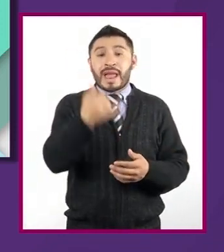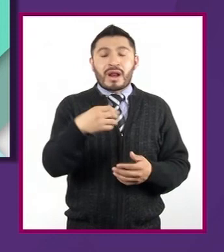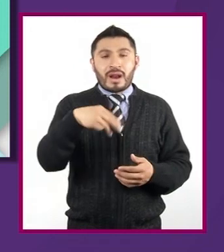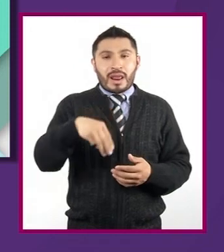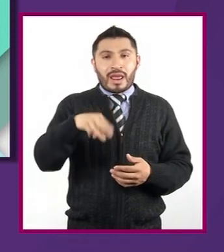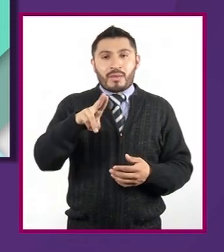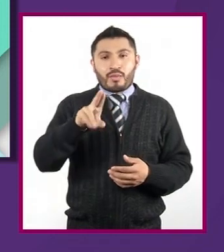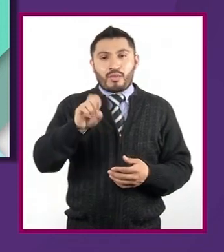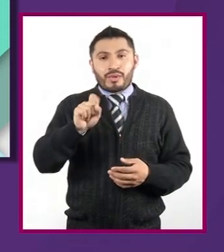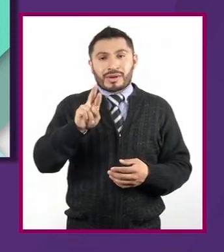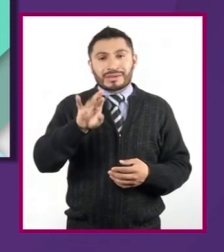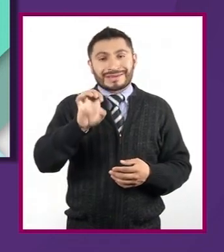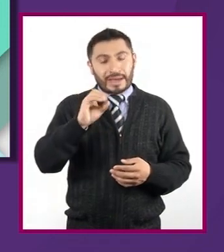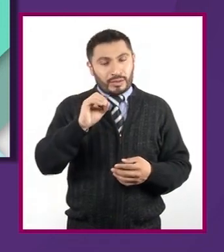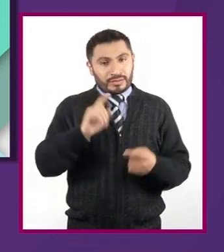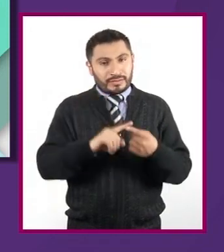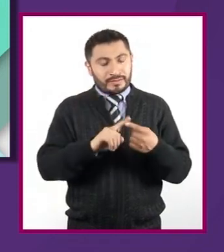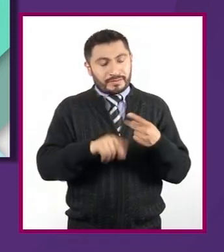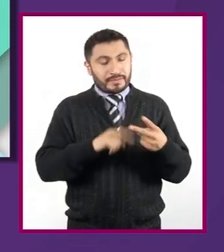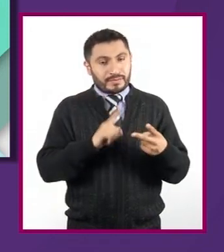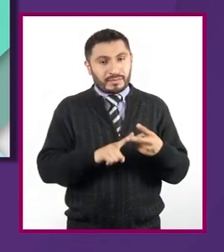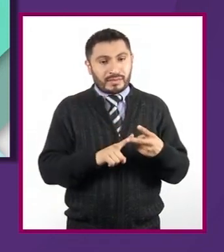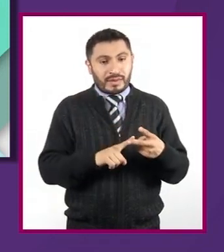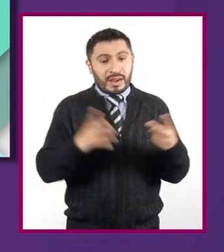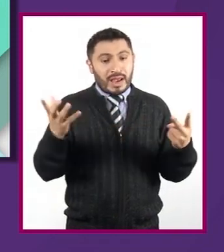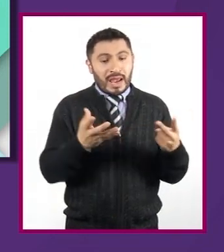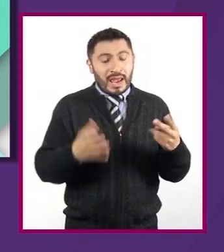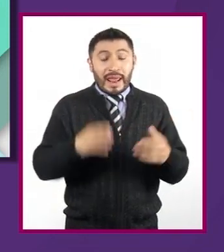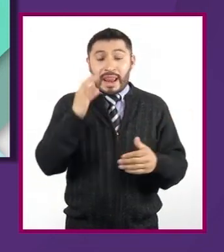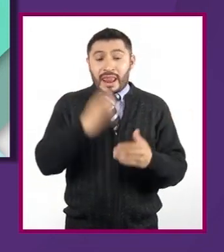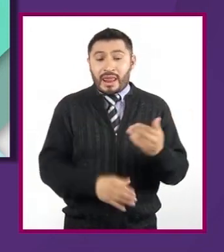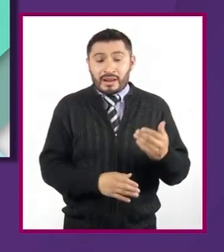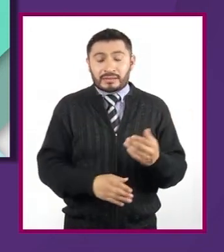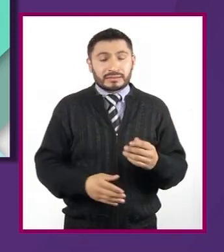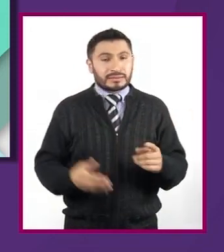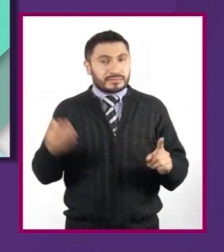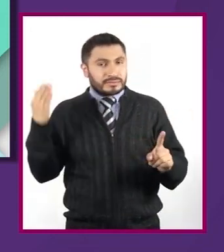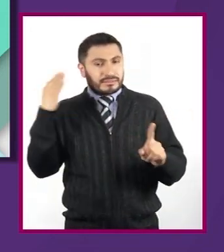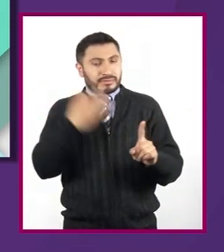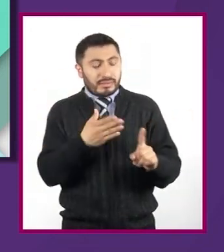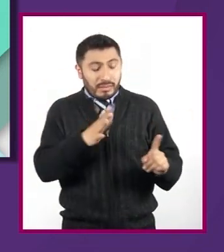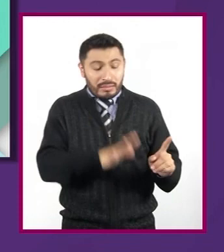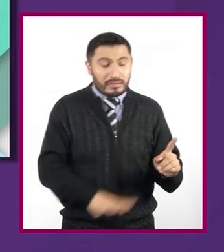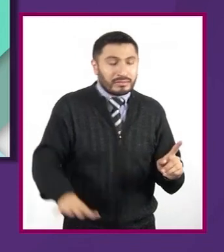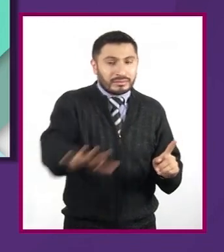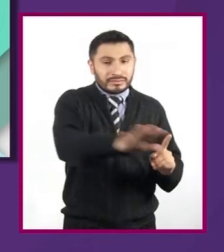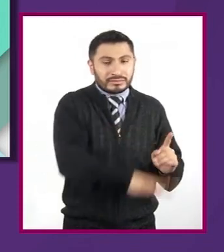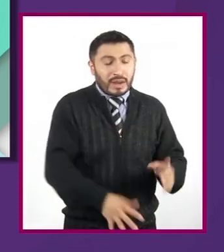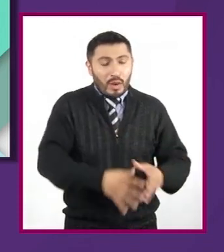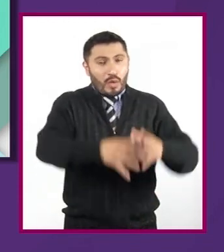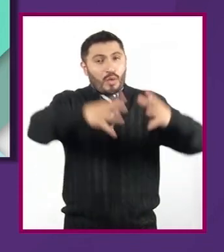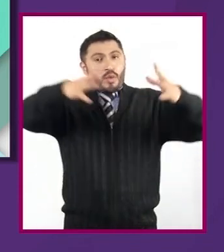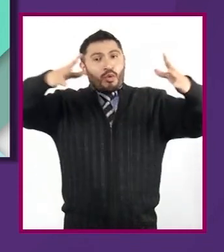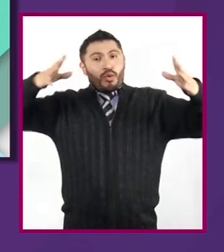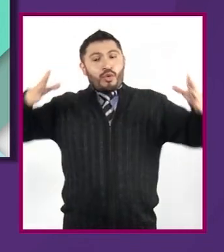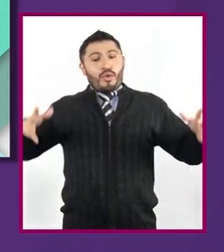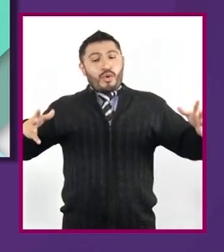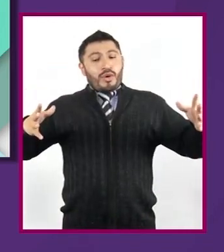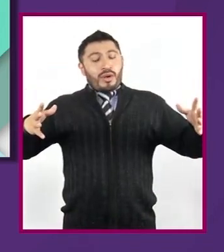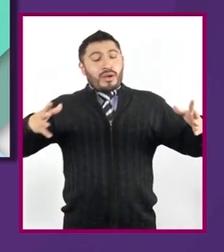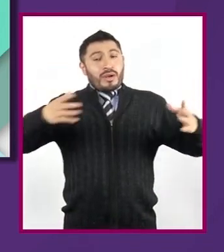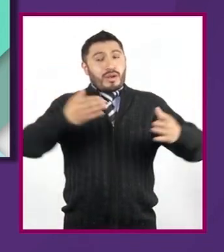muestreo. 2. Hacer conclusiones hacia una población mucho más grande de la